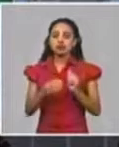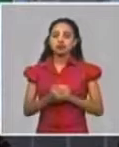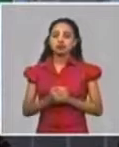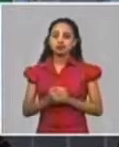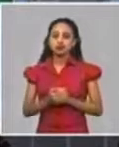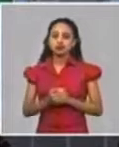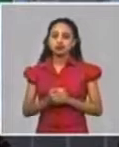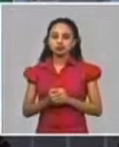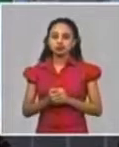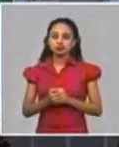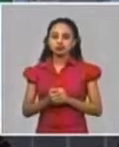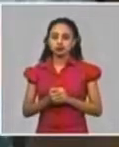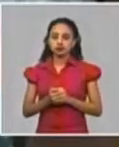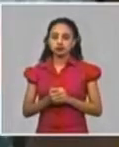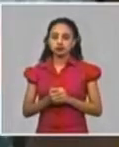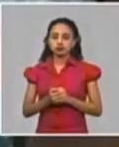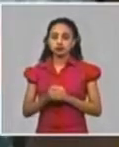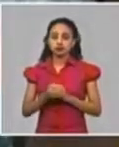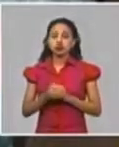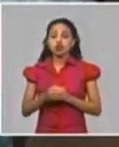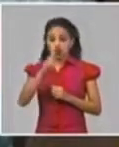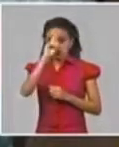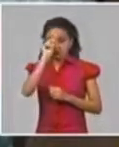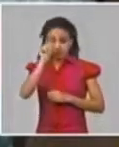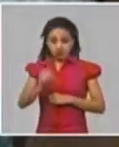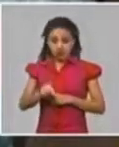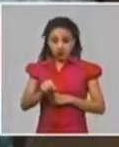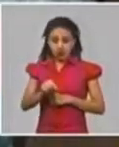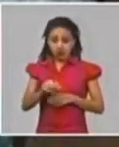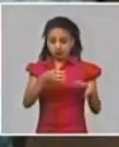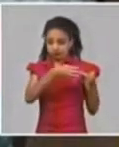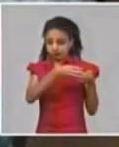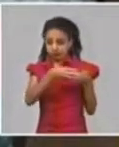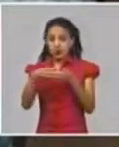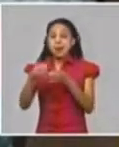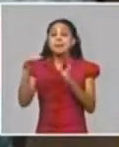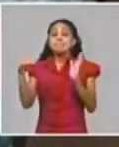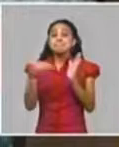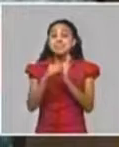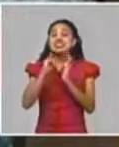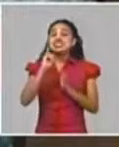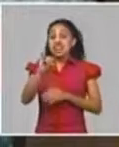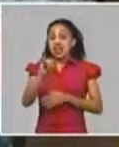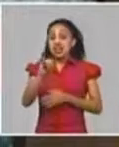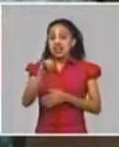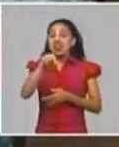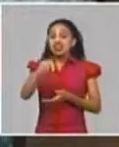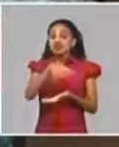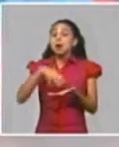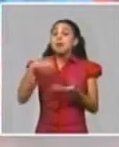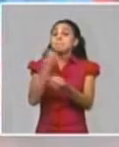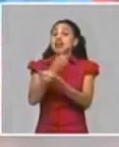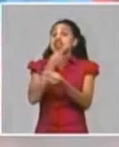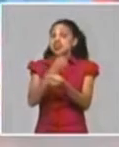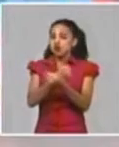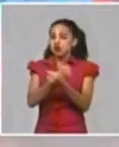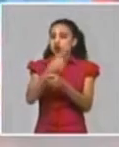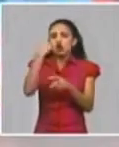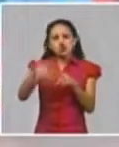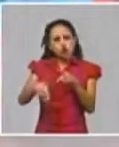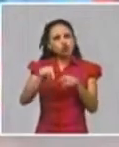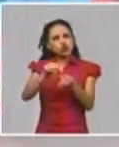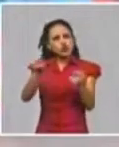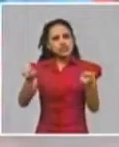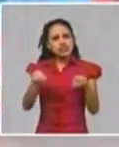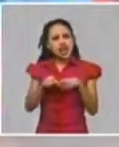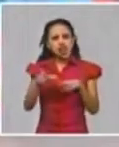14.100 de los colaboradores, 1.006 están directamente en la zona roja, y el resto están en salas de vigilancia, en